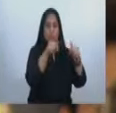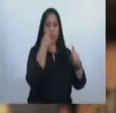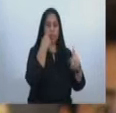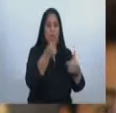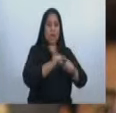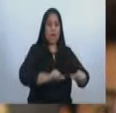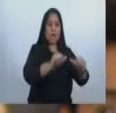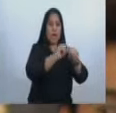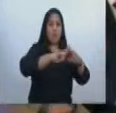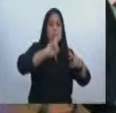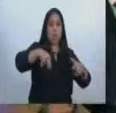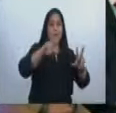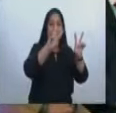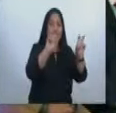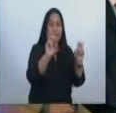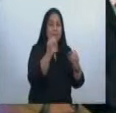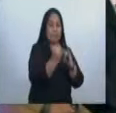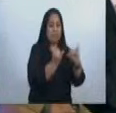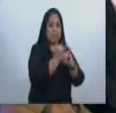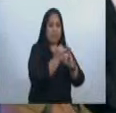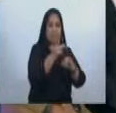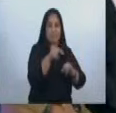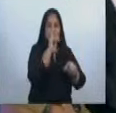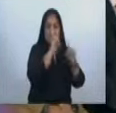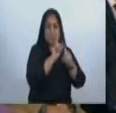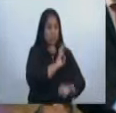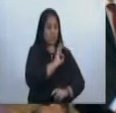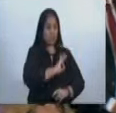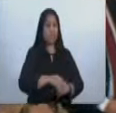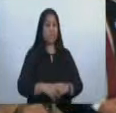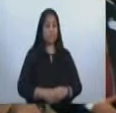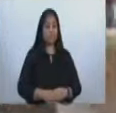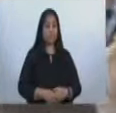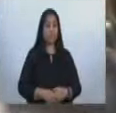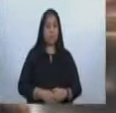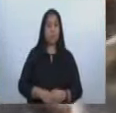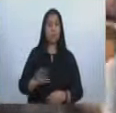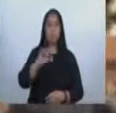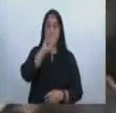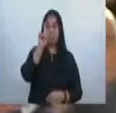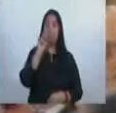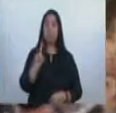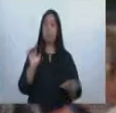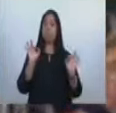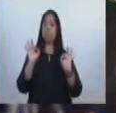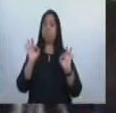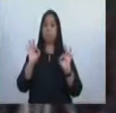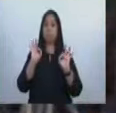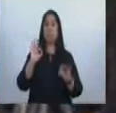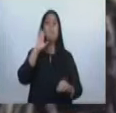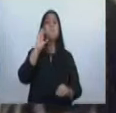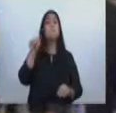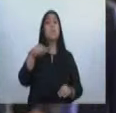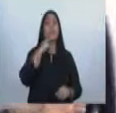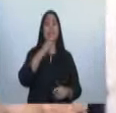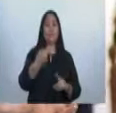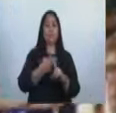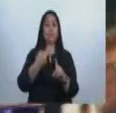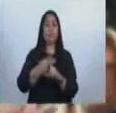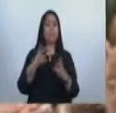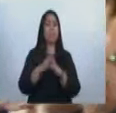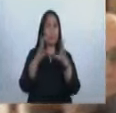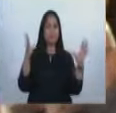cuestiones digitales y sociales es una pregunta excelente porque es uno de los retos más grandes que